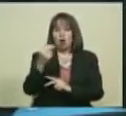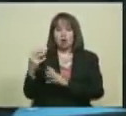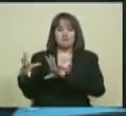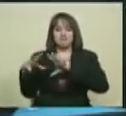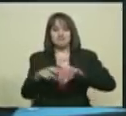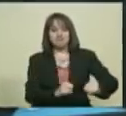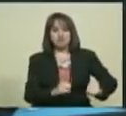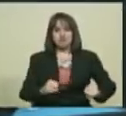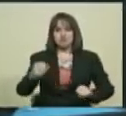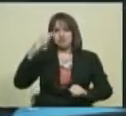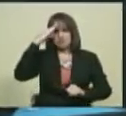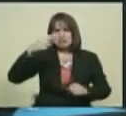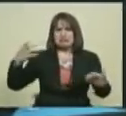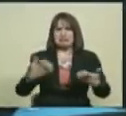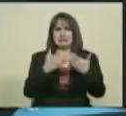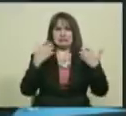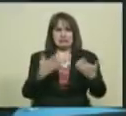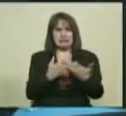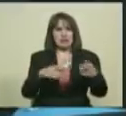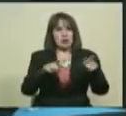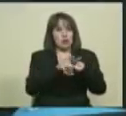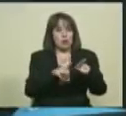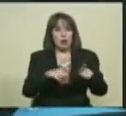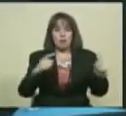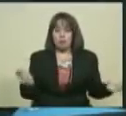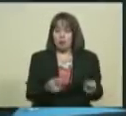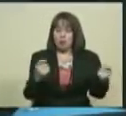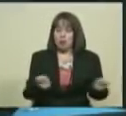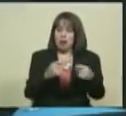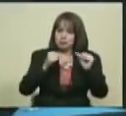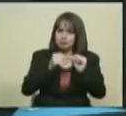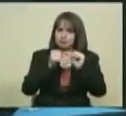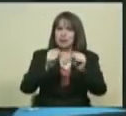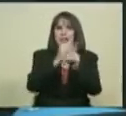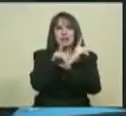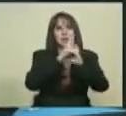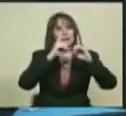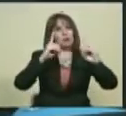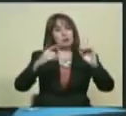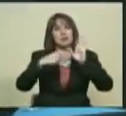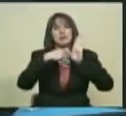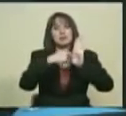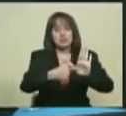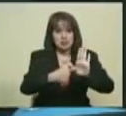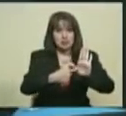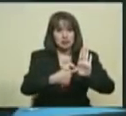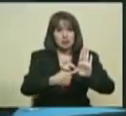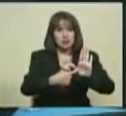dejaron idénticas las palabras: promover y consolidar la democracia representativa.